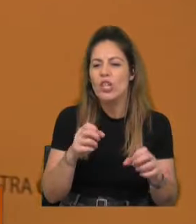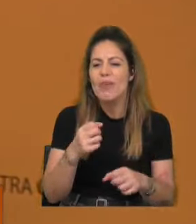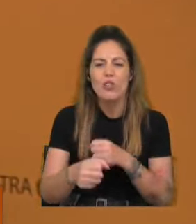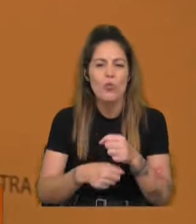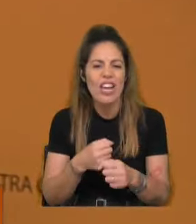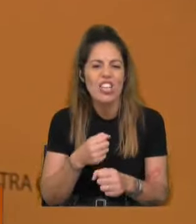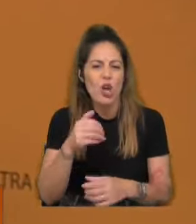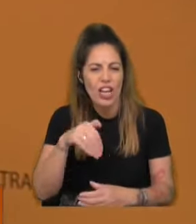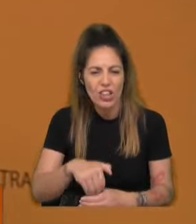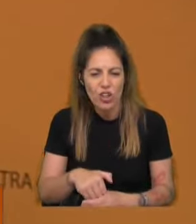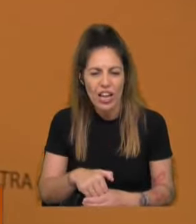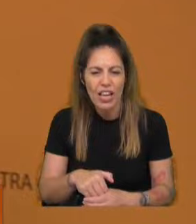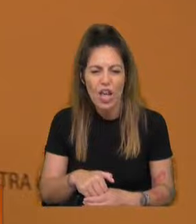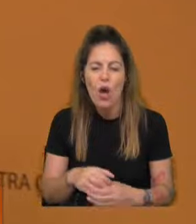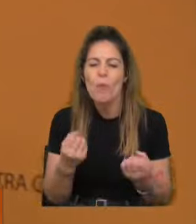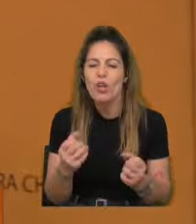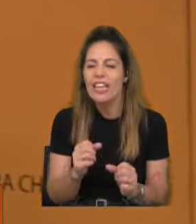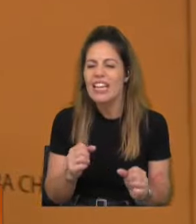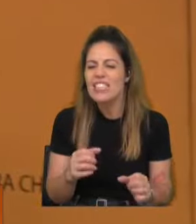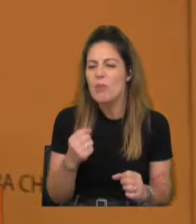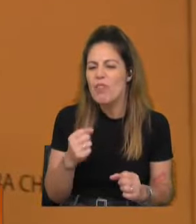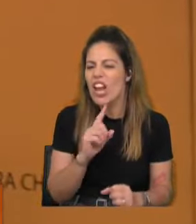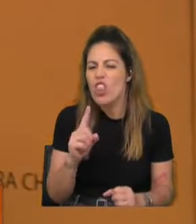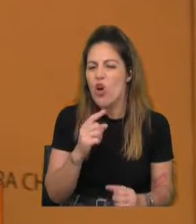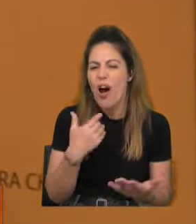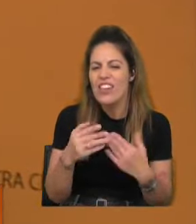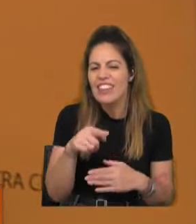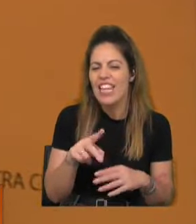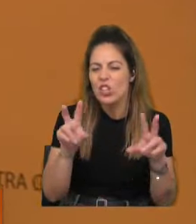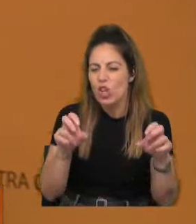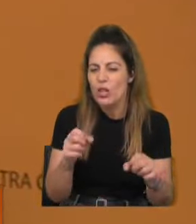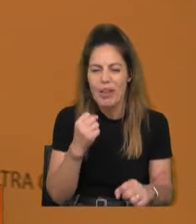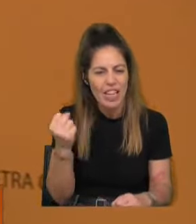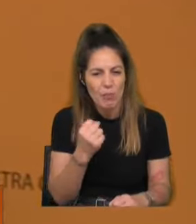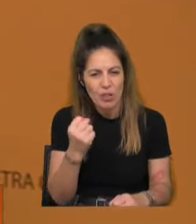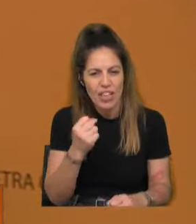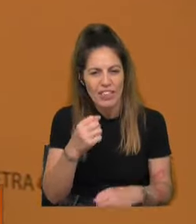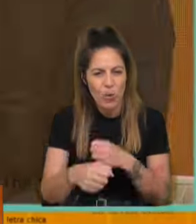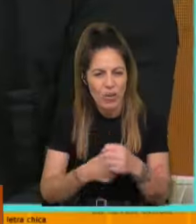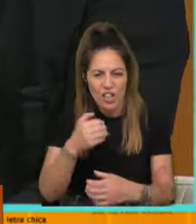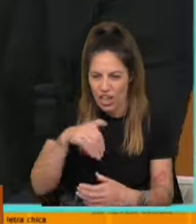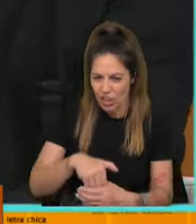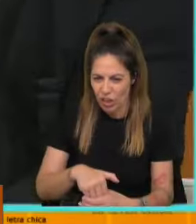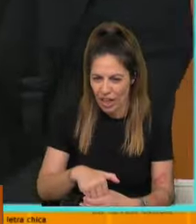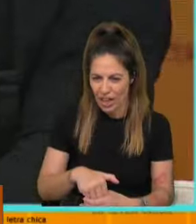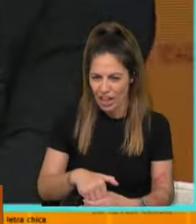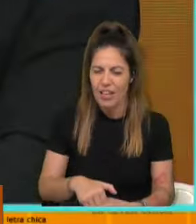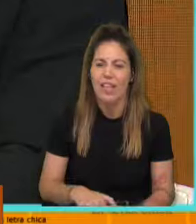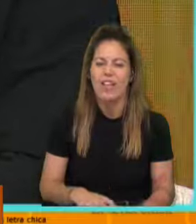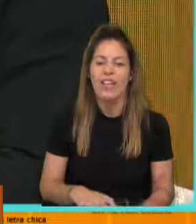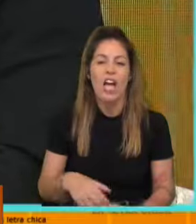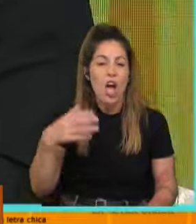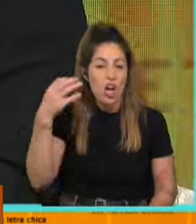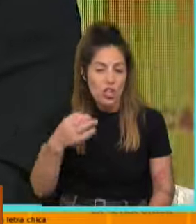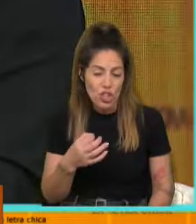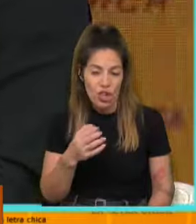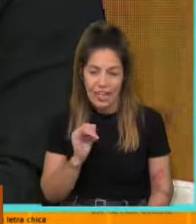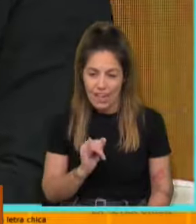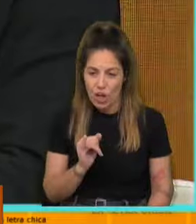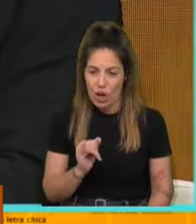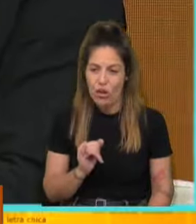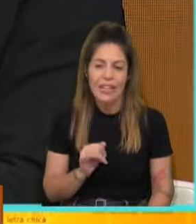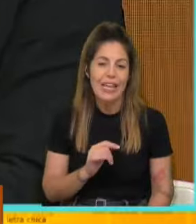lecturas es al respecto de eso por qué puede ser que se prefiera no tocar estos temas tan candentes en en un año electoral Bueno yo creo que no hay que subestimar nunca